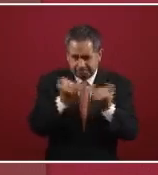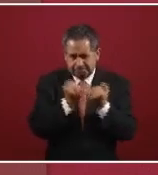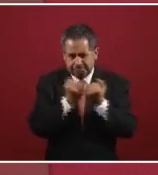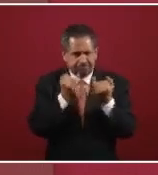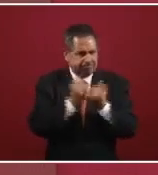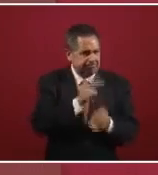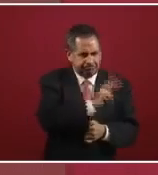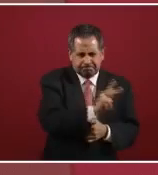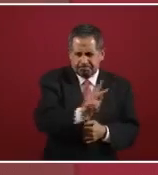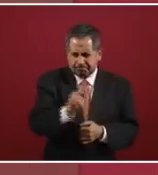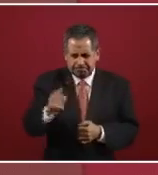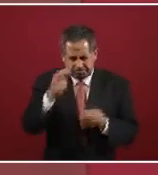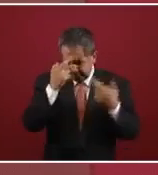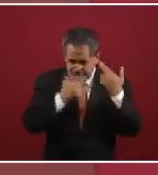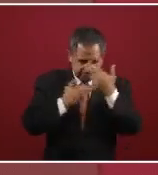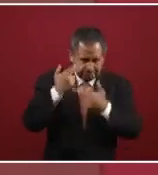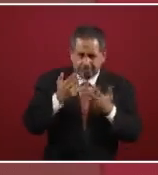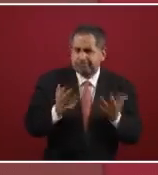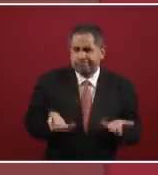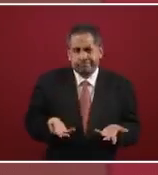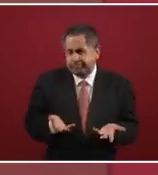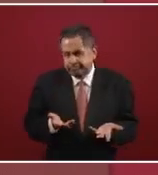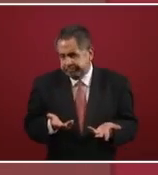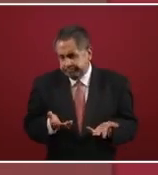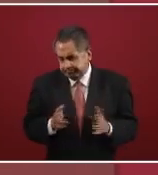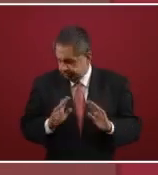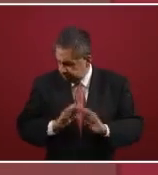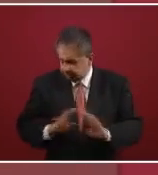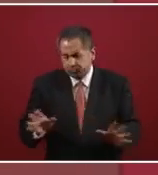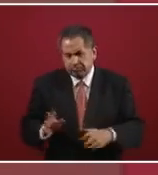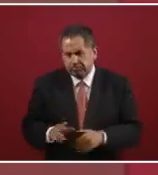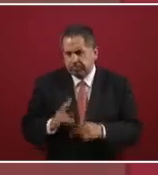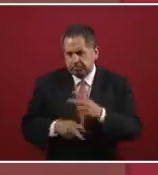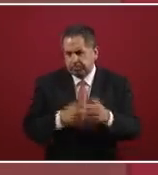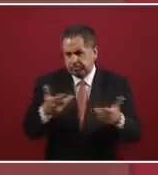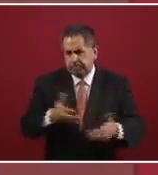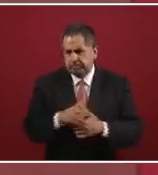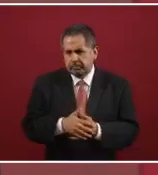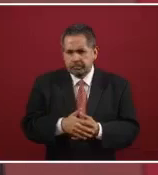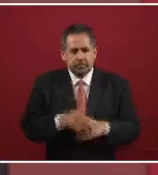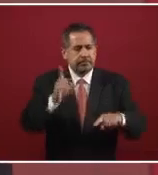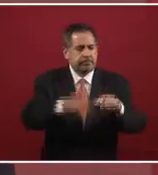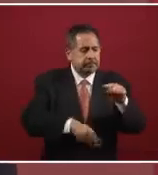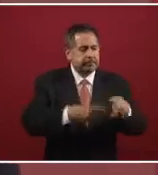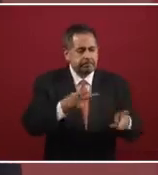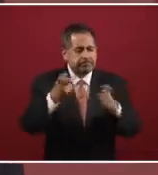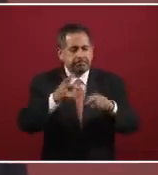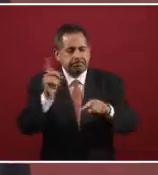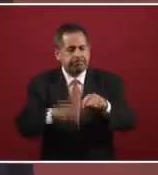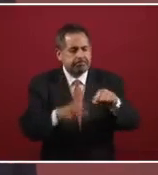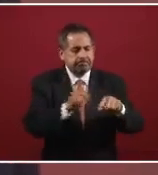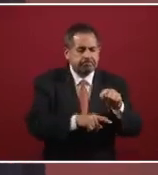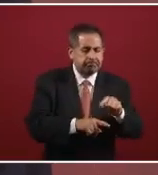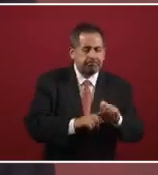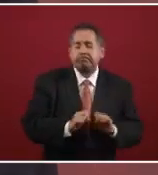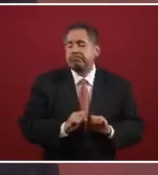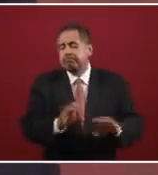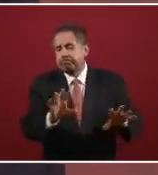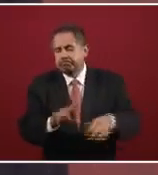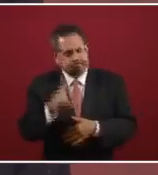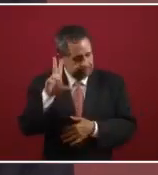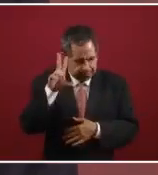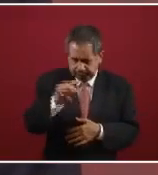cómo si estamos esté combatiendo el guachi col no